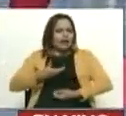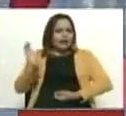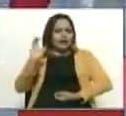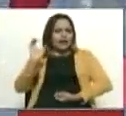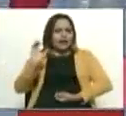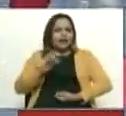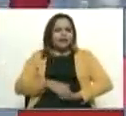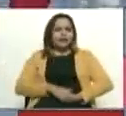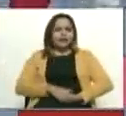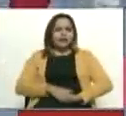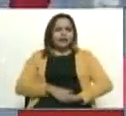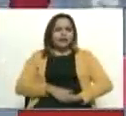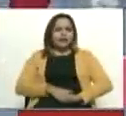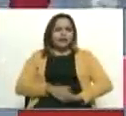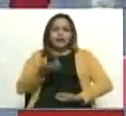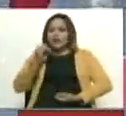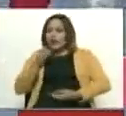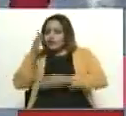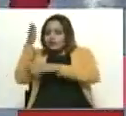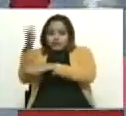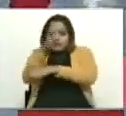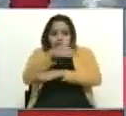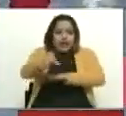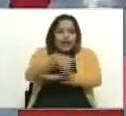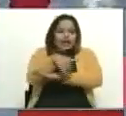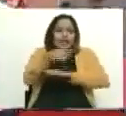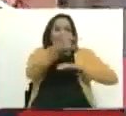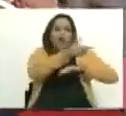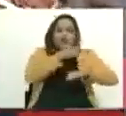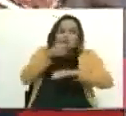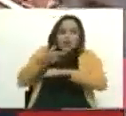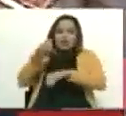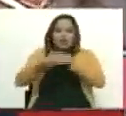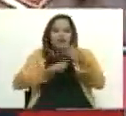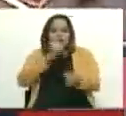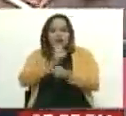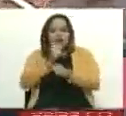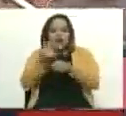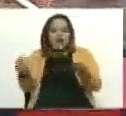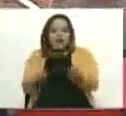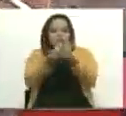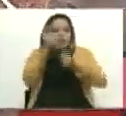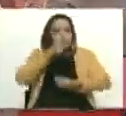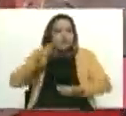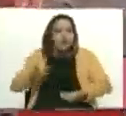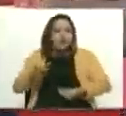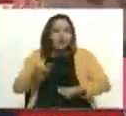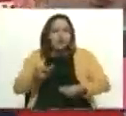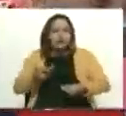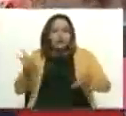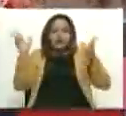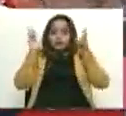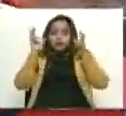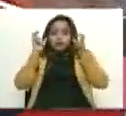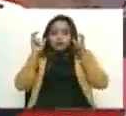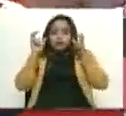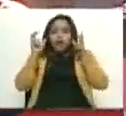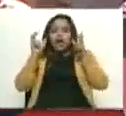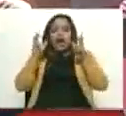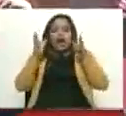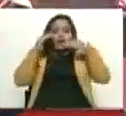Caracas, que anda por todas estas calles gobernando junto al pueblo y escuchando la voz del